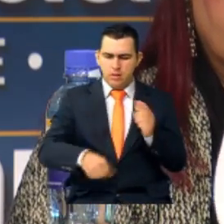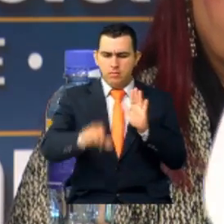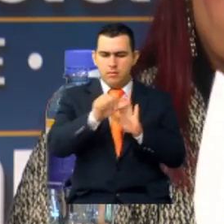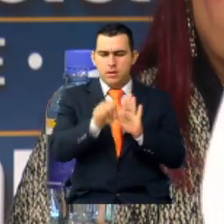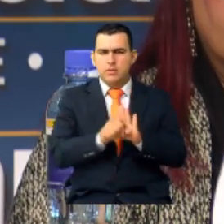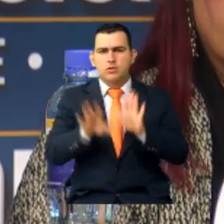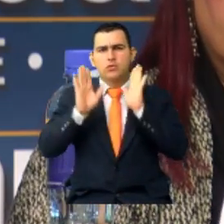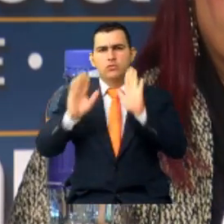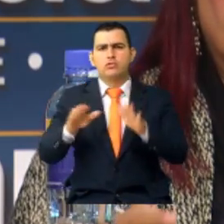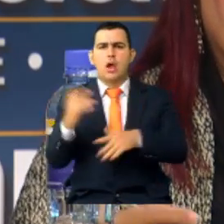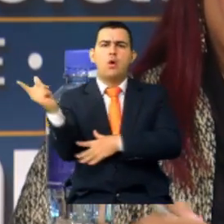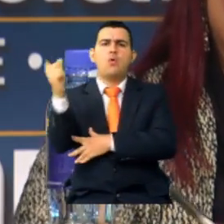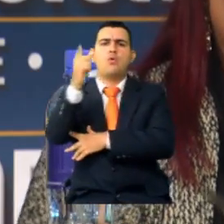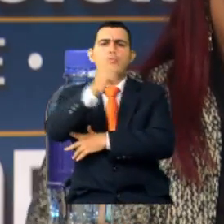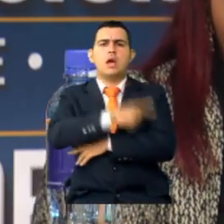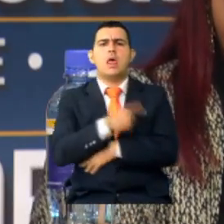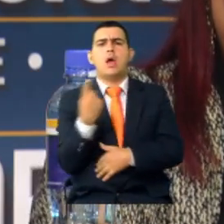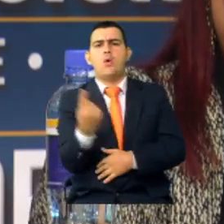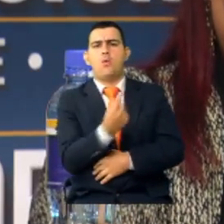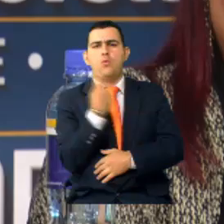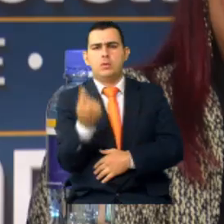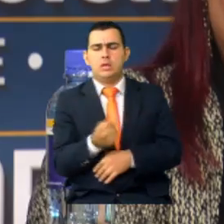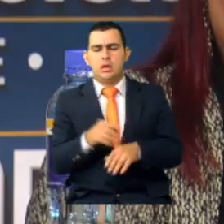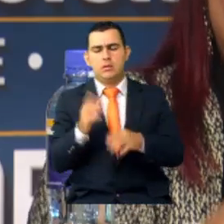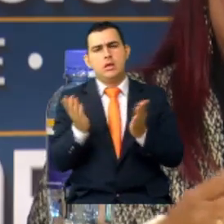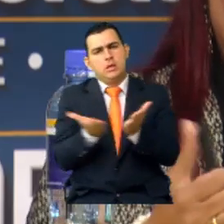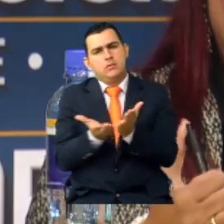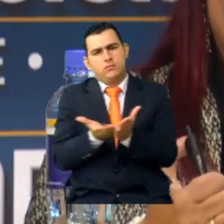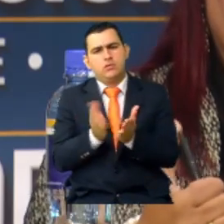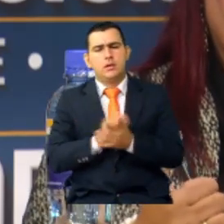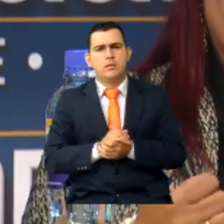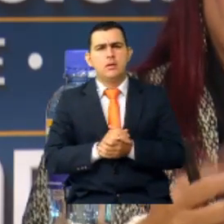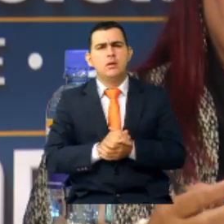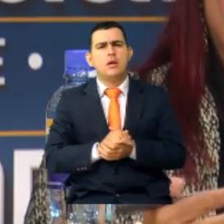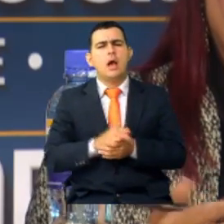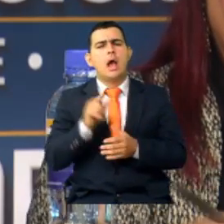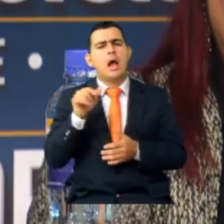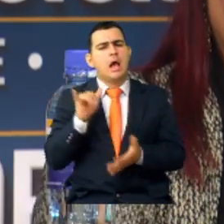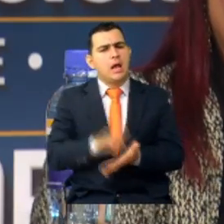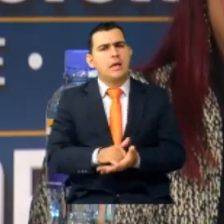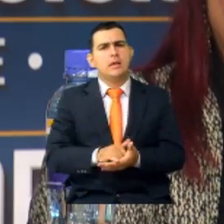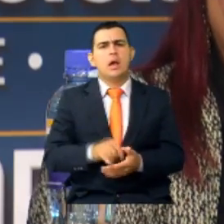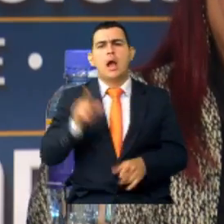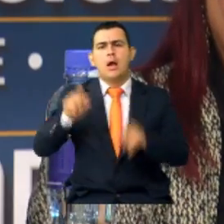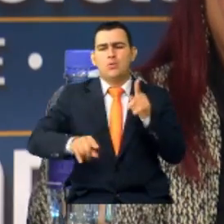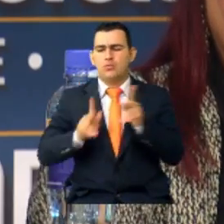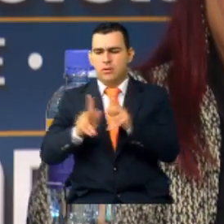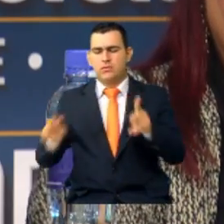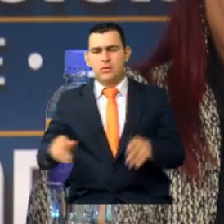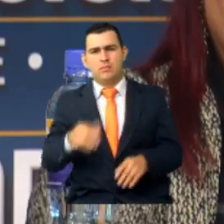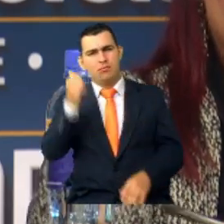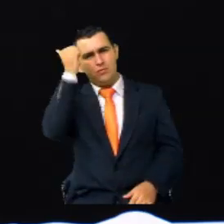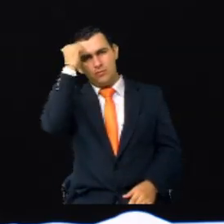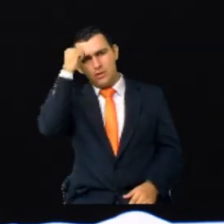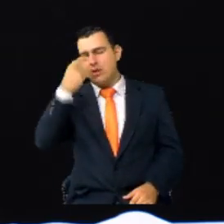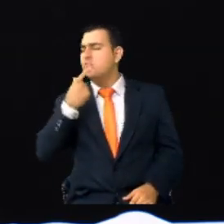única escolar en la ciudad según su propuesta de gobierno, teniendo en cuenta la oposición del magisterio?